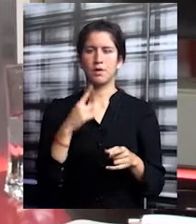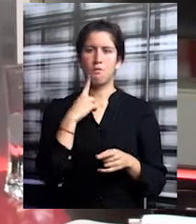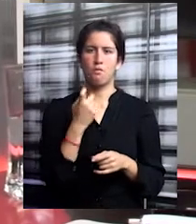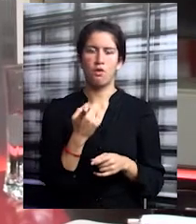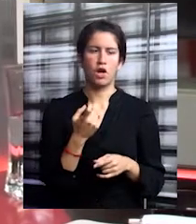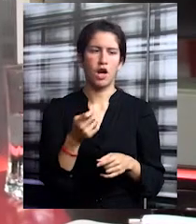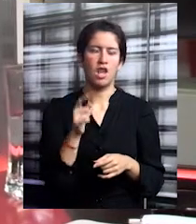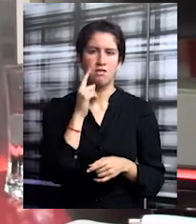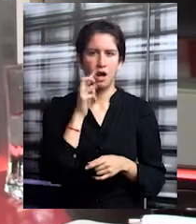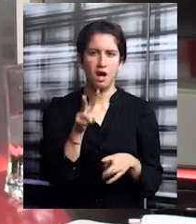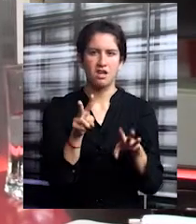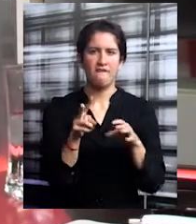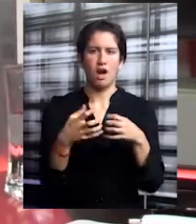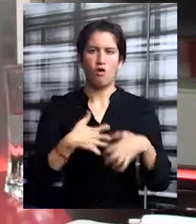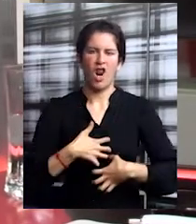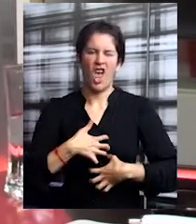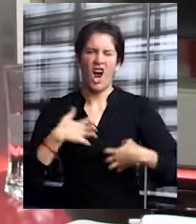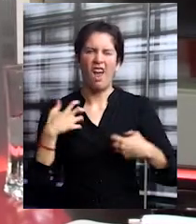ciudadanía, ¿ya?